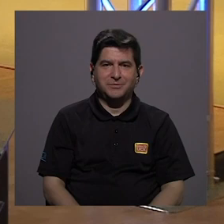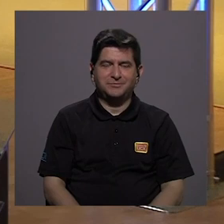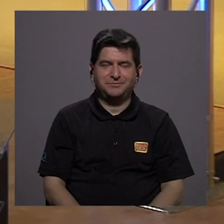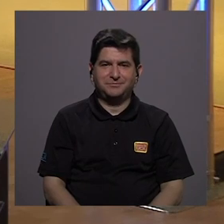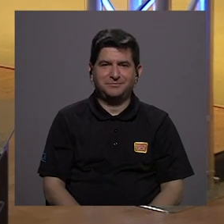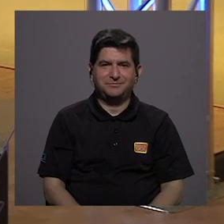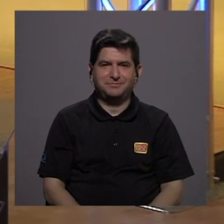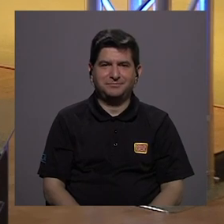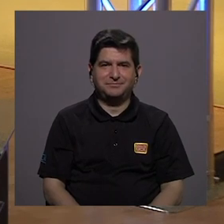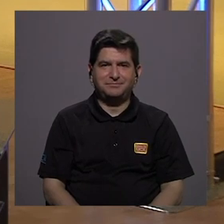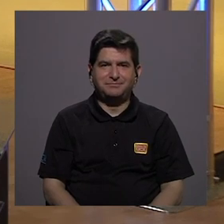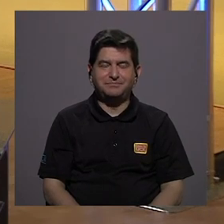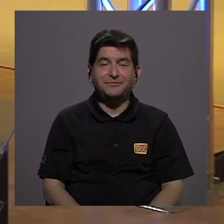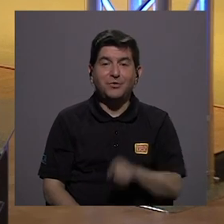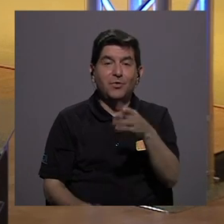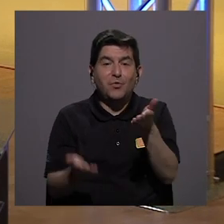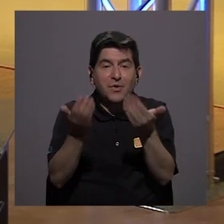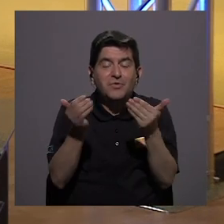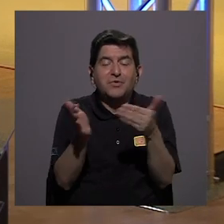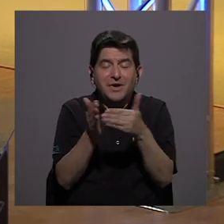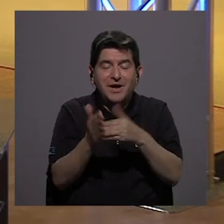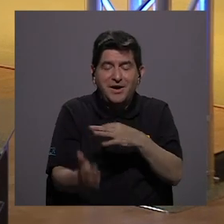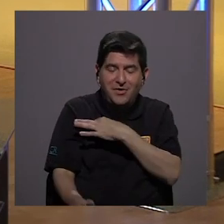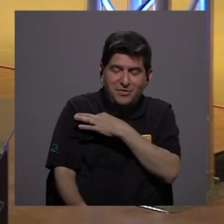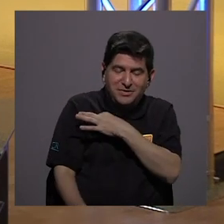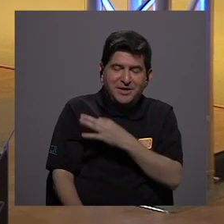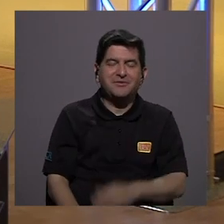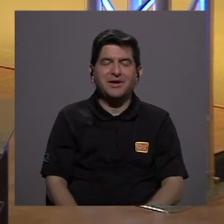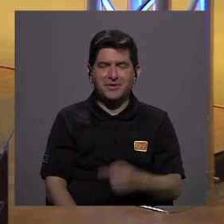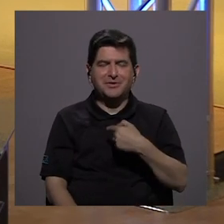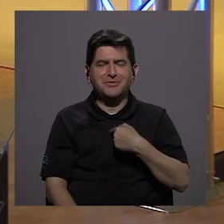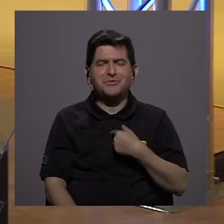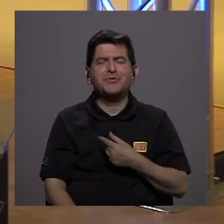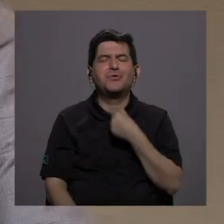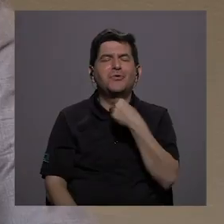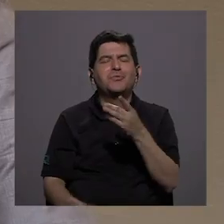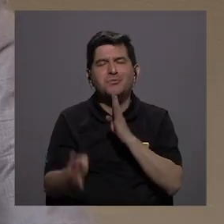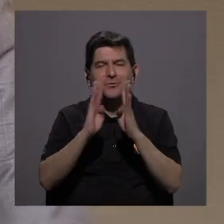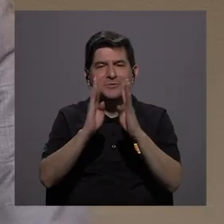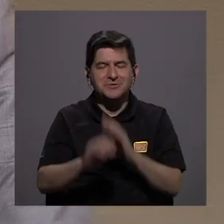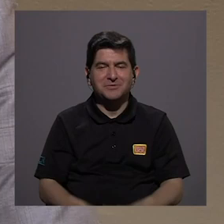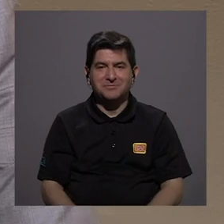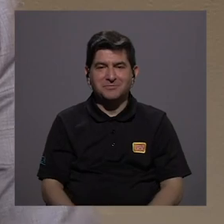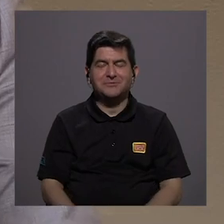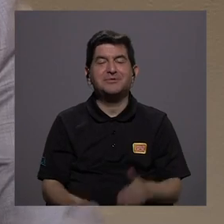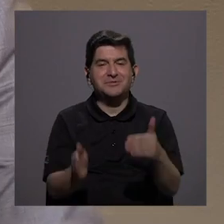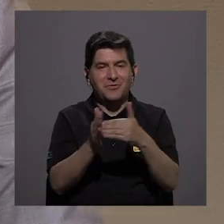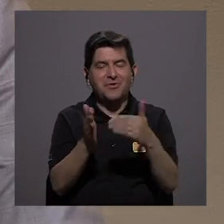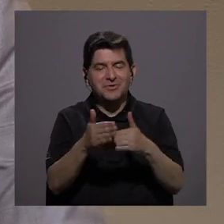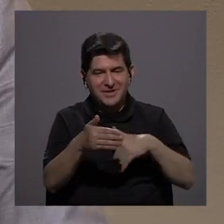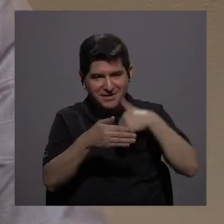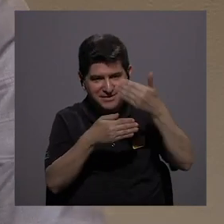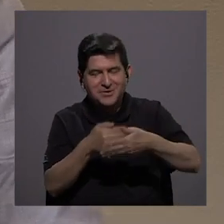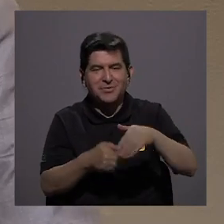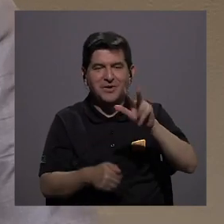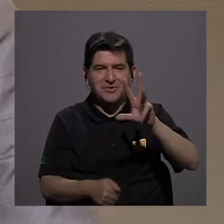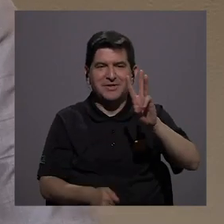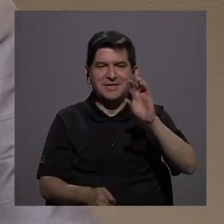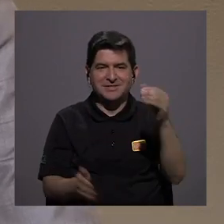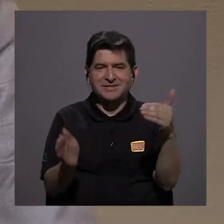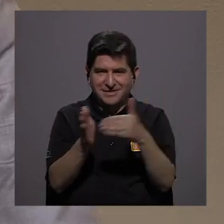placer, encantado. Y cuando quieran invitarme otra vez, es muy agradable conversar con ustedes. bueno, ya lo tendremos en 360 como se debe en